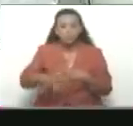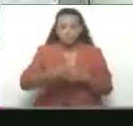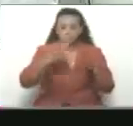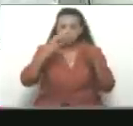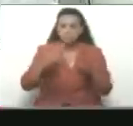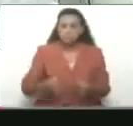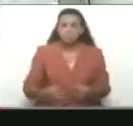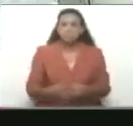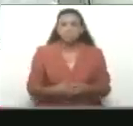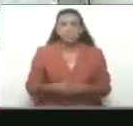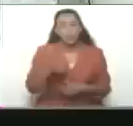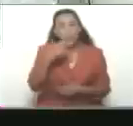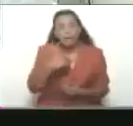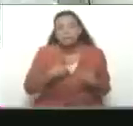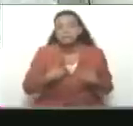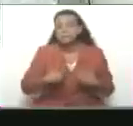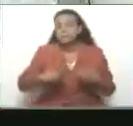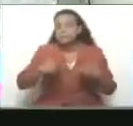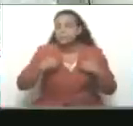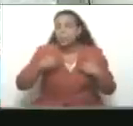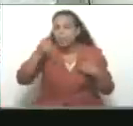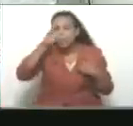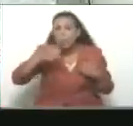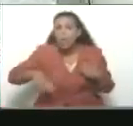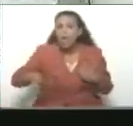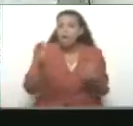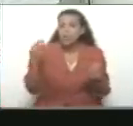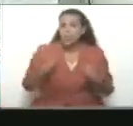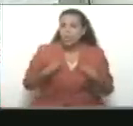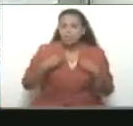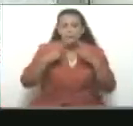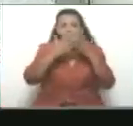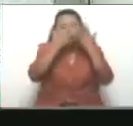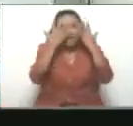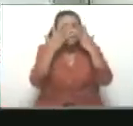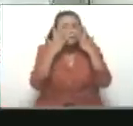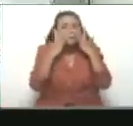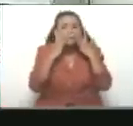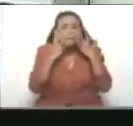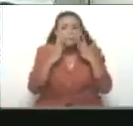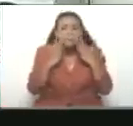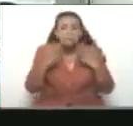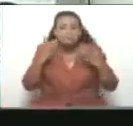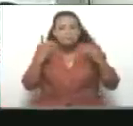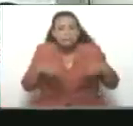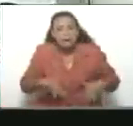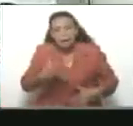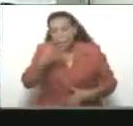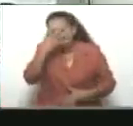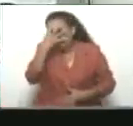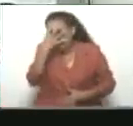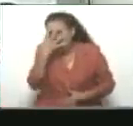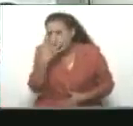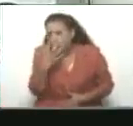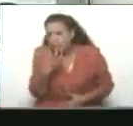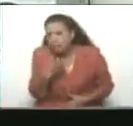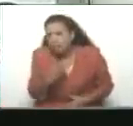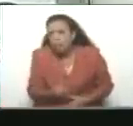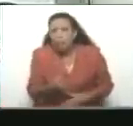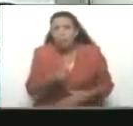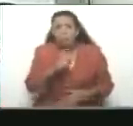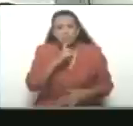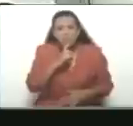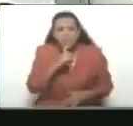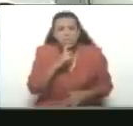como usted dijo un pueblo sufriente no que vimos su cara sus lágrimas su dolor su tristeza y